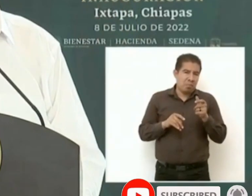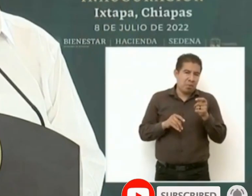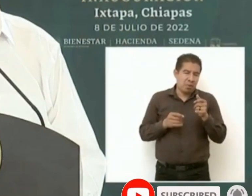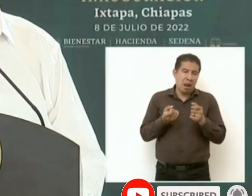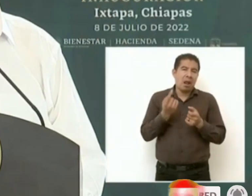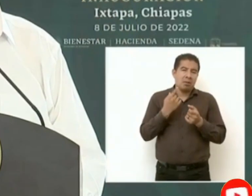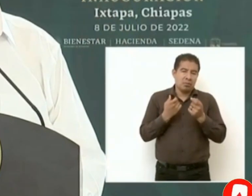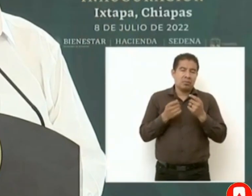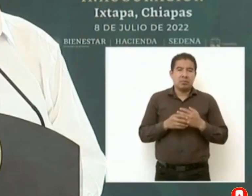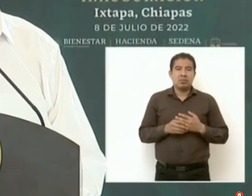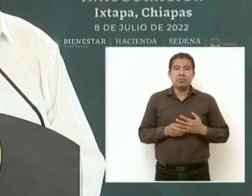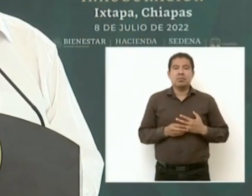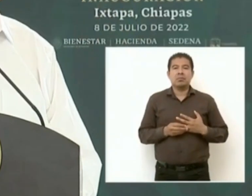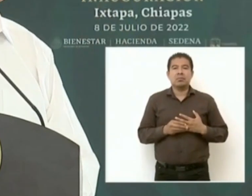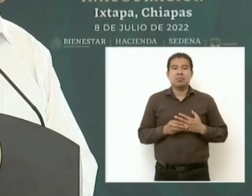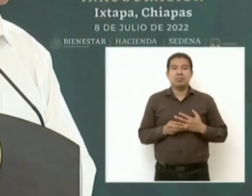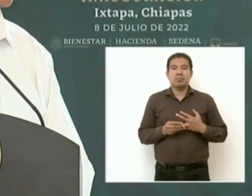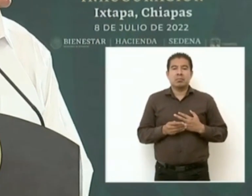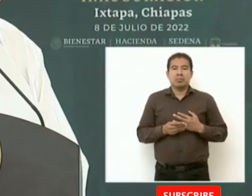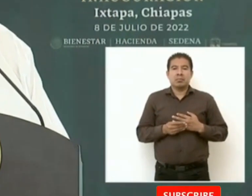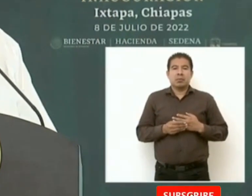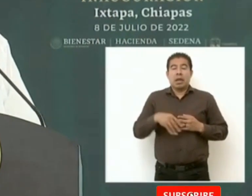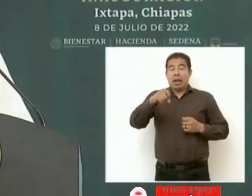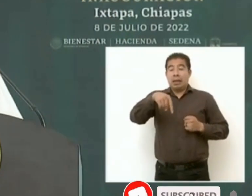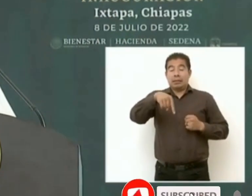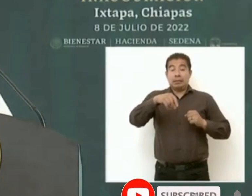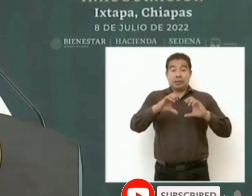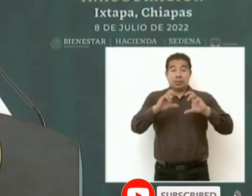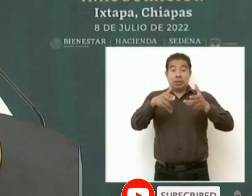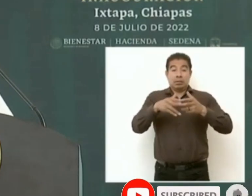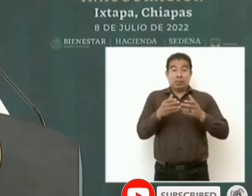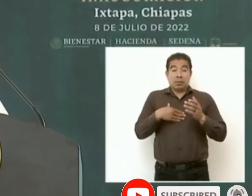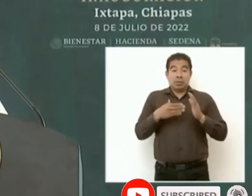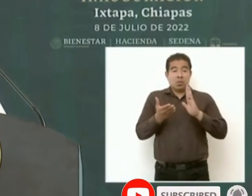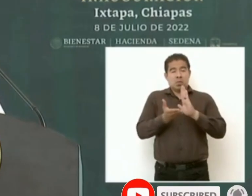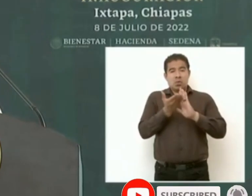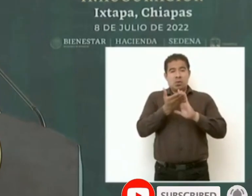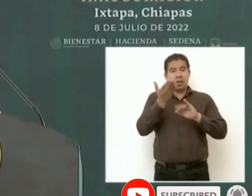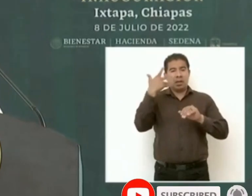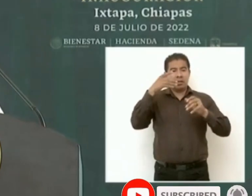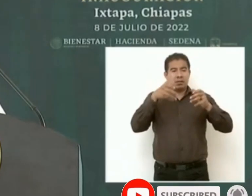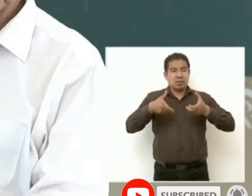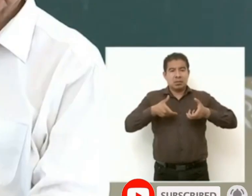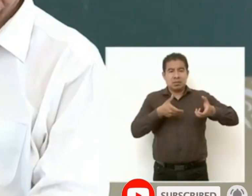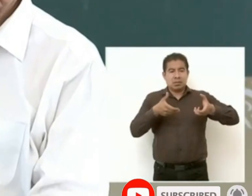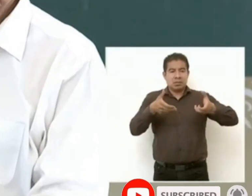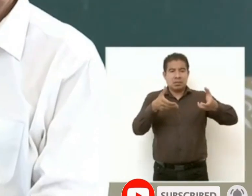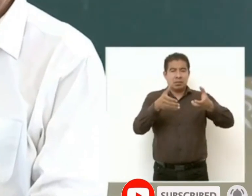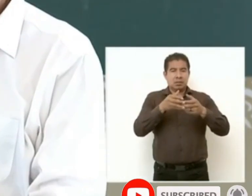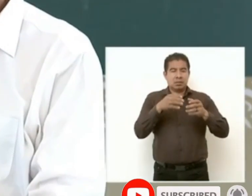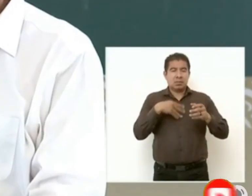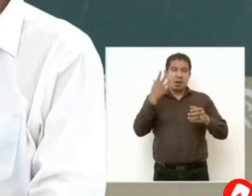del Ejército. Aquí en Chiapas hicieron un camino cuando el